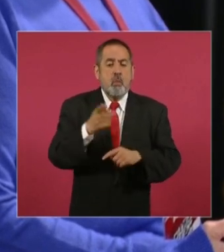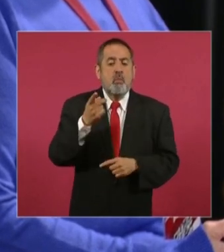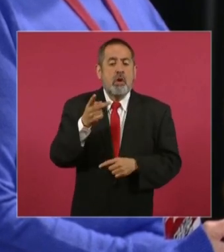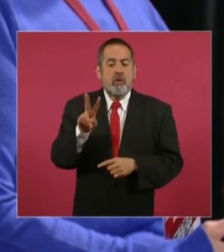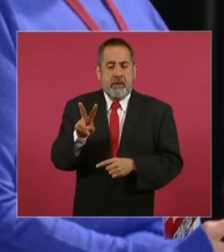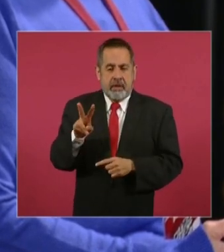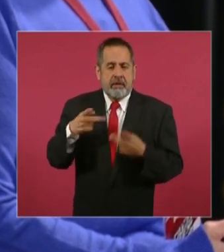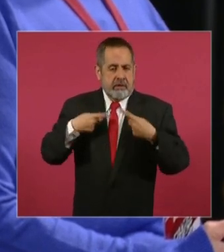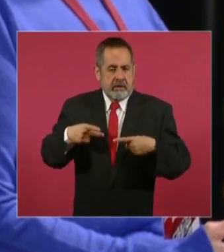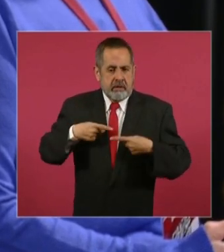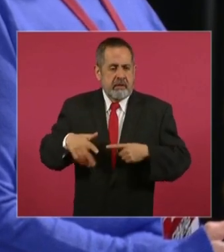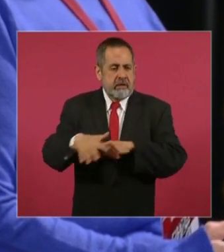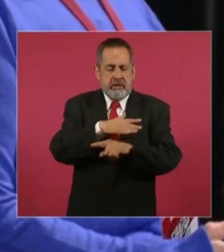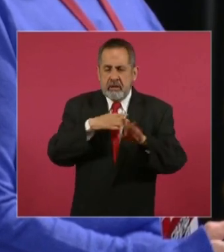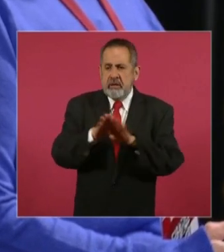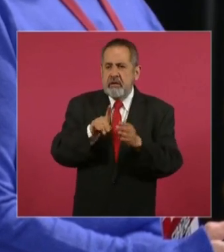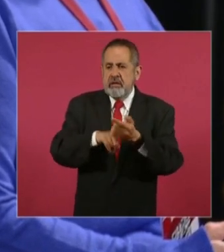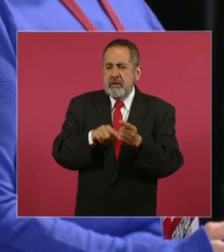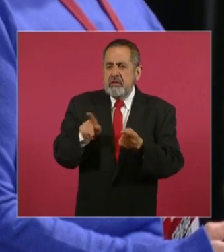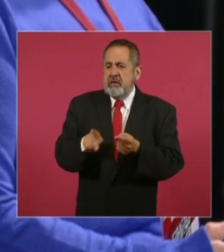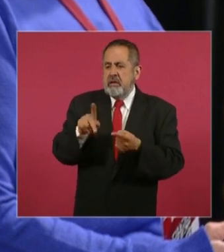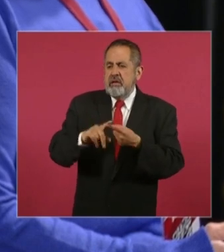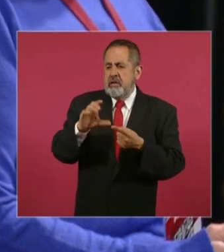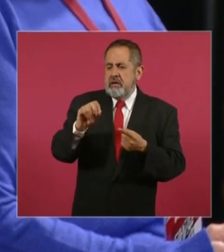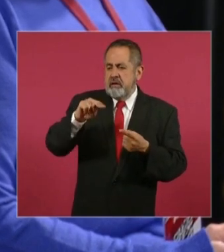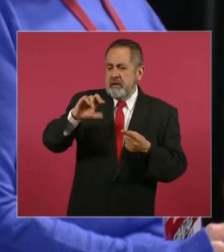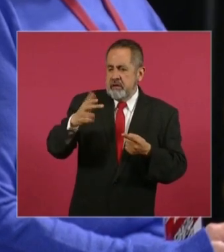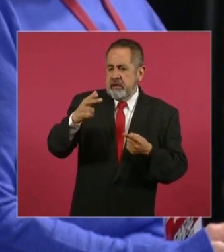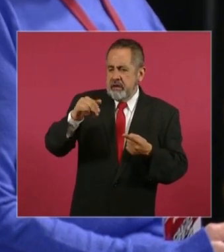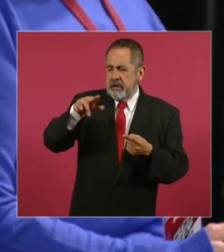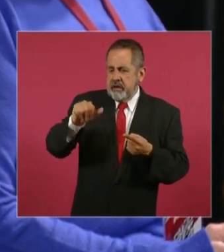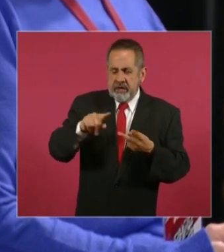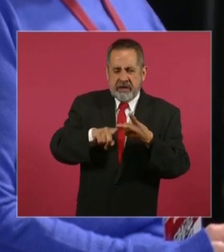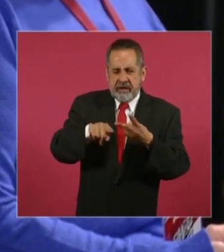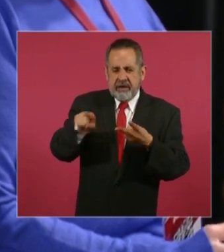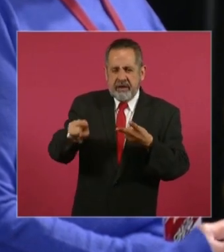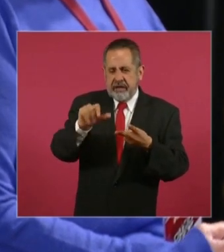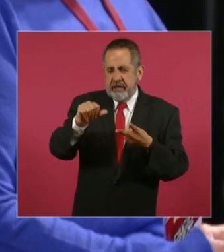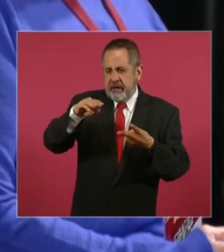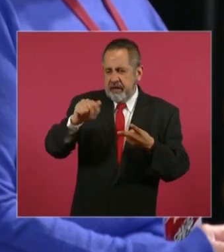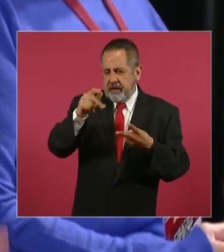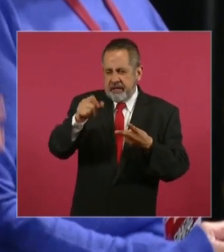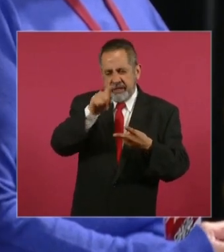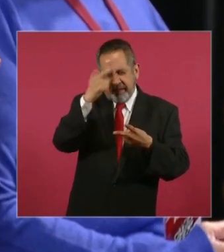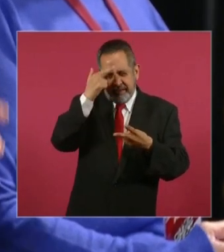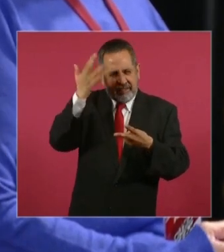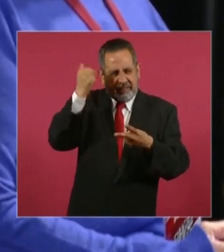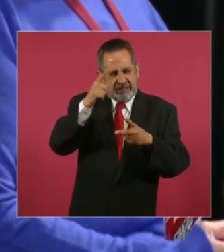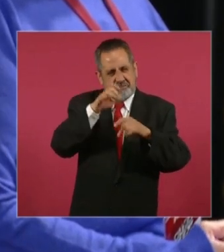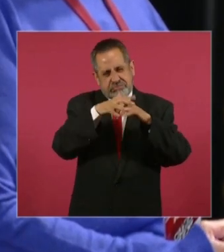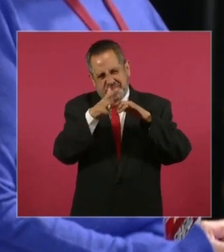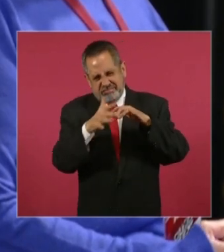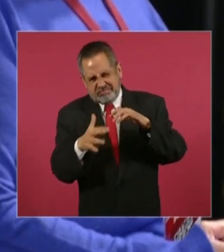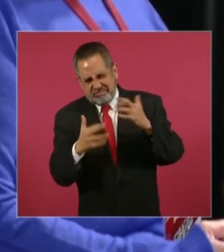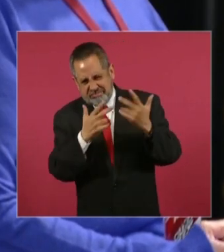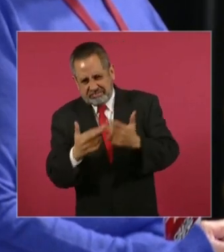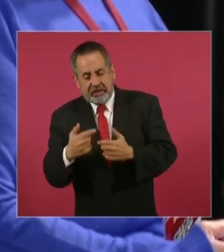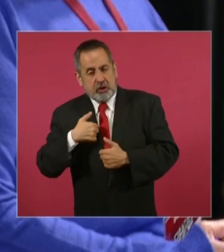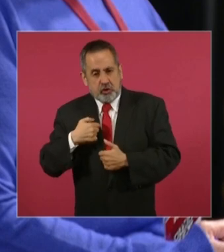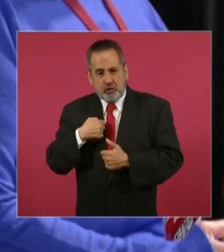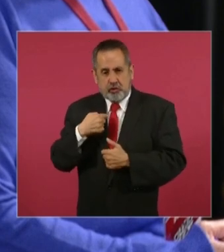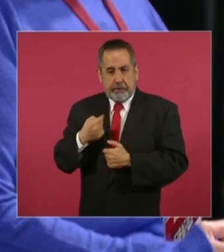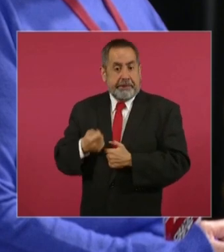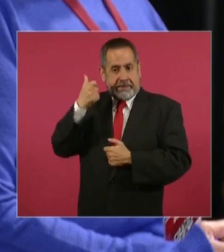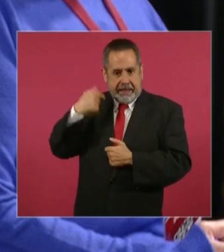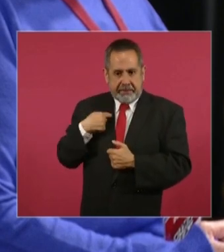Vallarta, de Conchachinas, de Amapas, en donde fue el derrumbe, que fue cuando vine aquí a